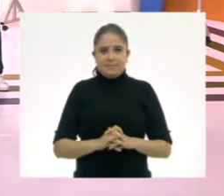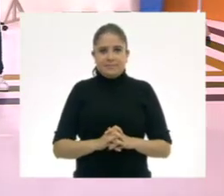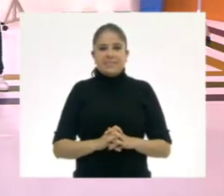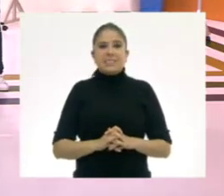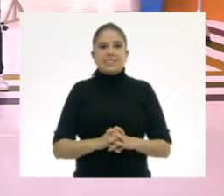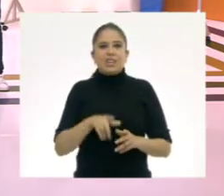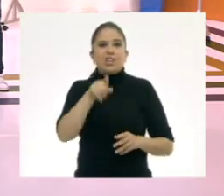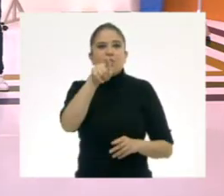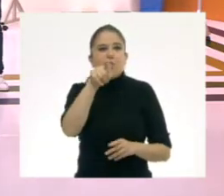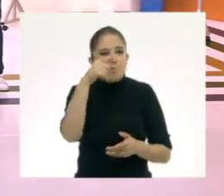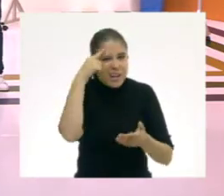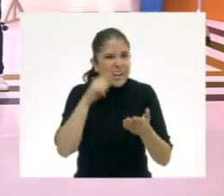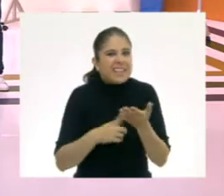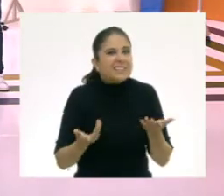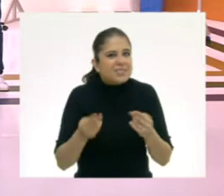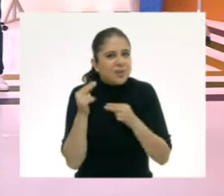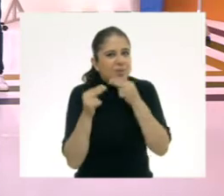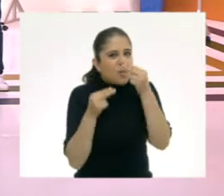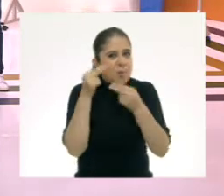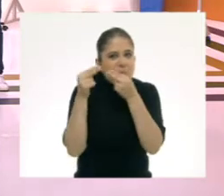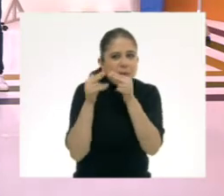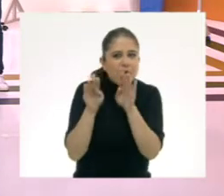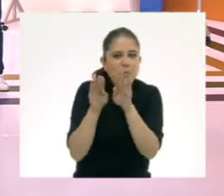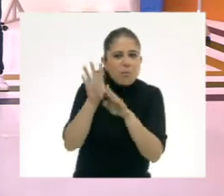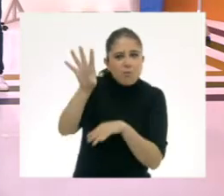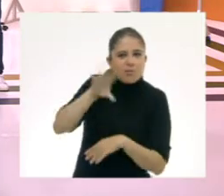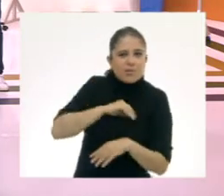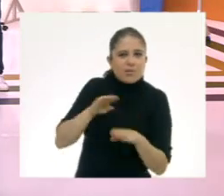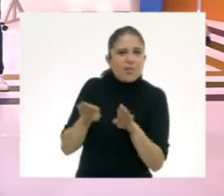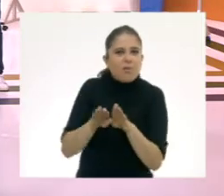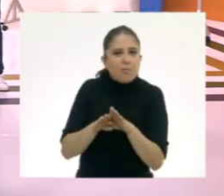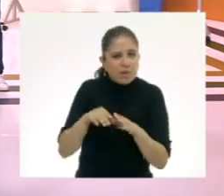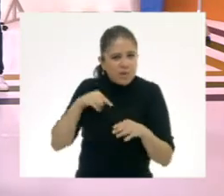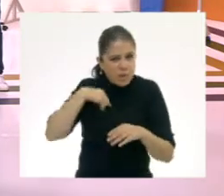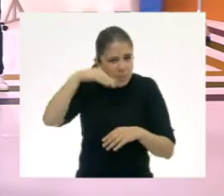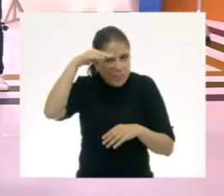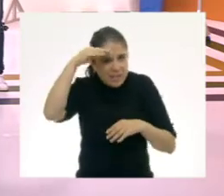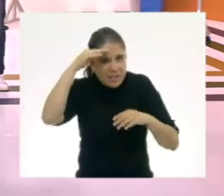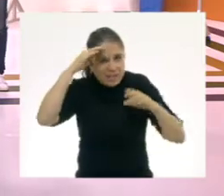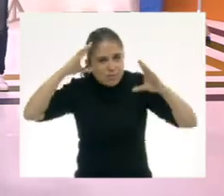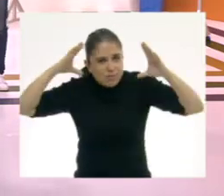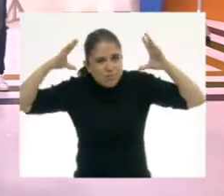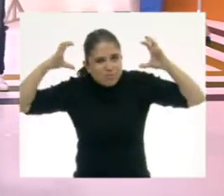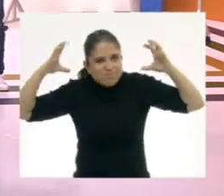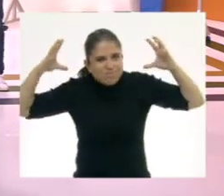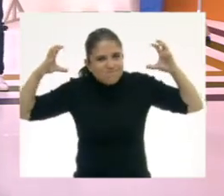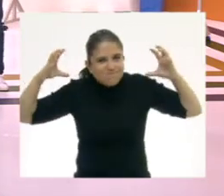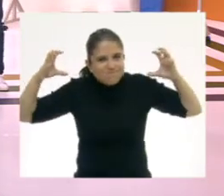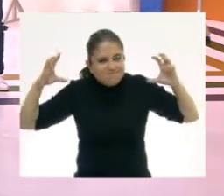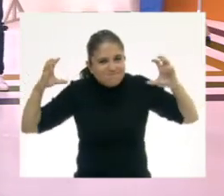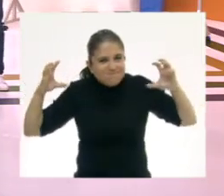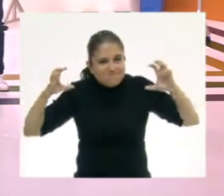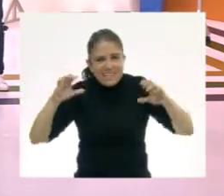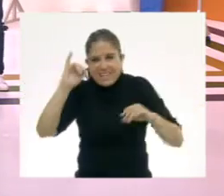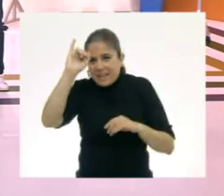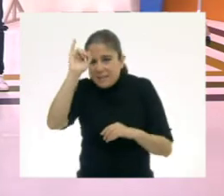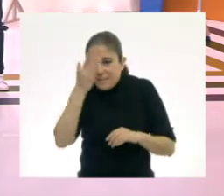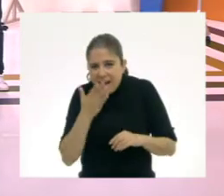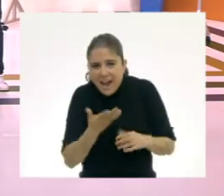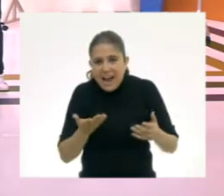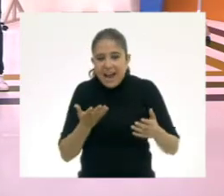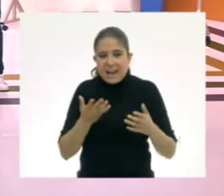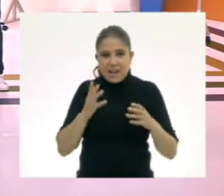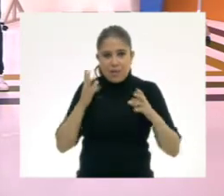¿Tú cómo crees que son las nubes? Porque yo pienso que son así como que tienen figuras. ¿Crees que